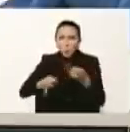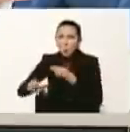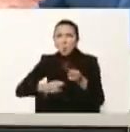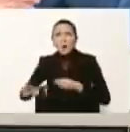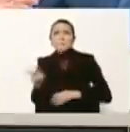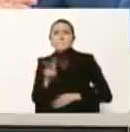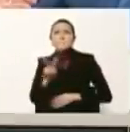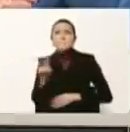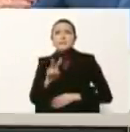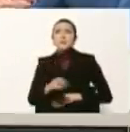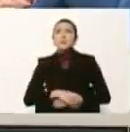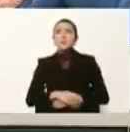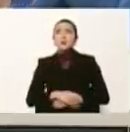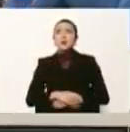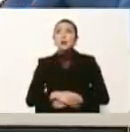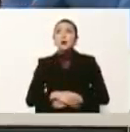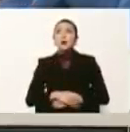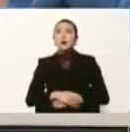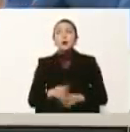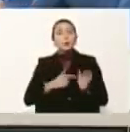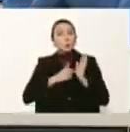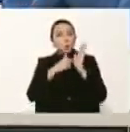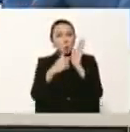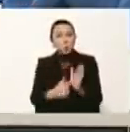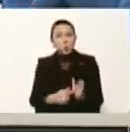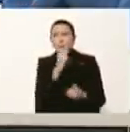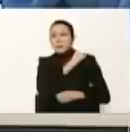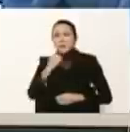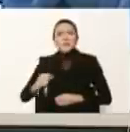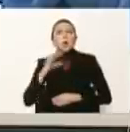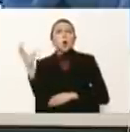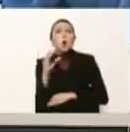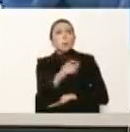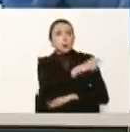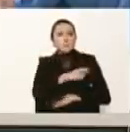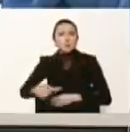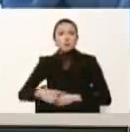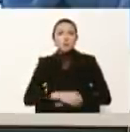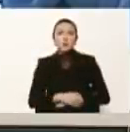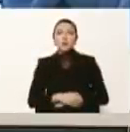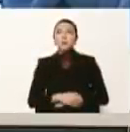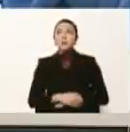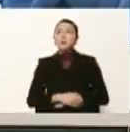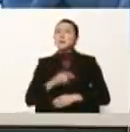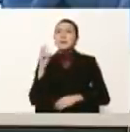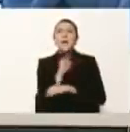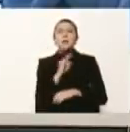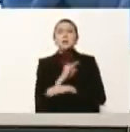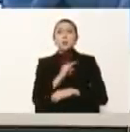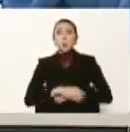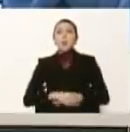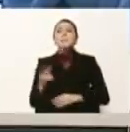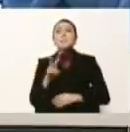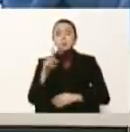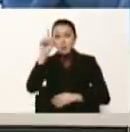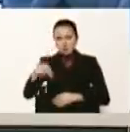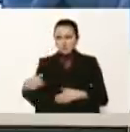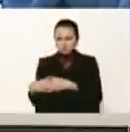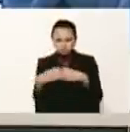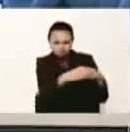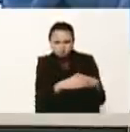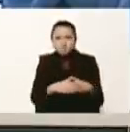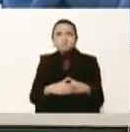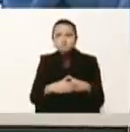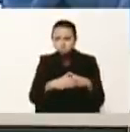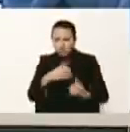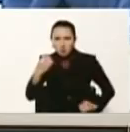ya develado. Mercenarios colombianos y traidores venezolanos que se prestaron